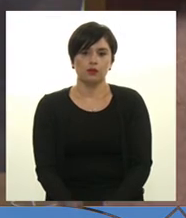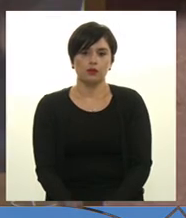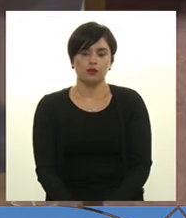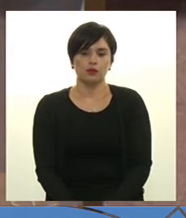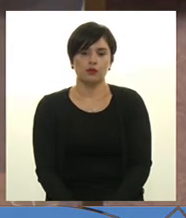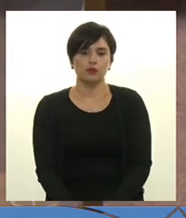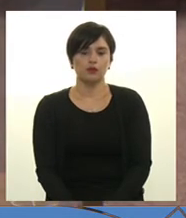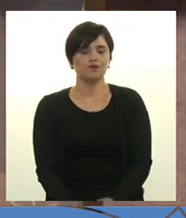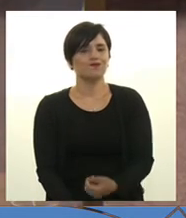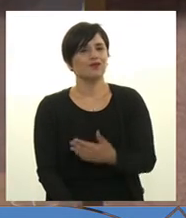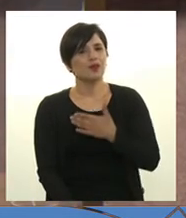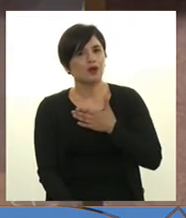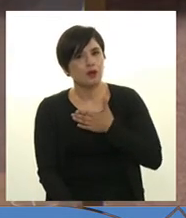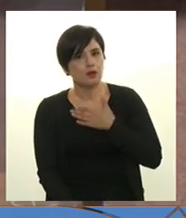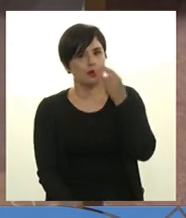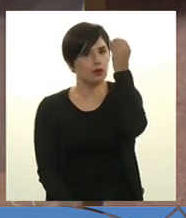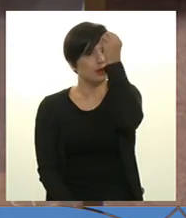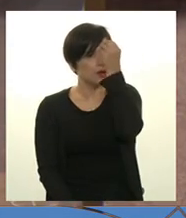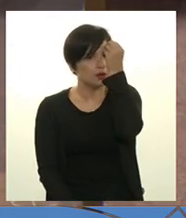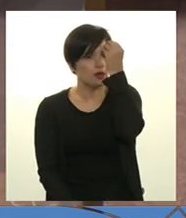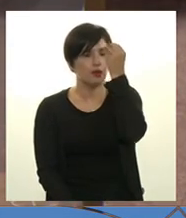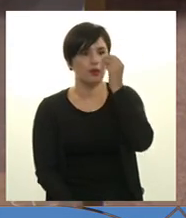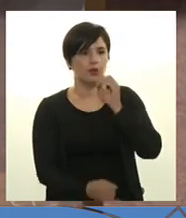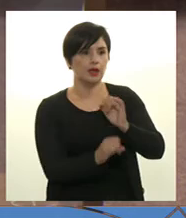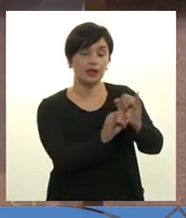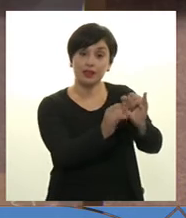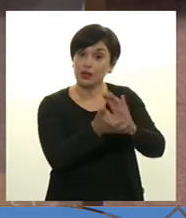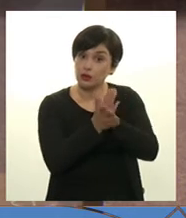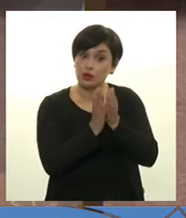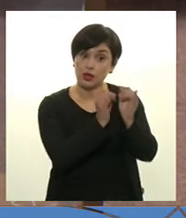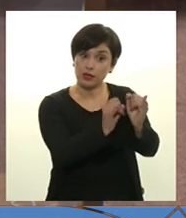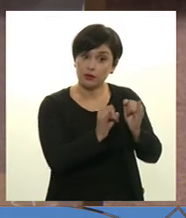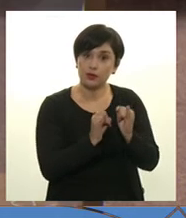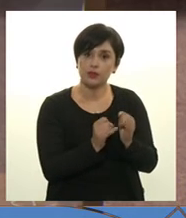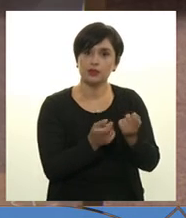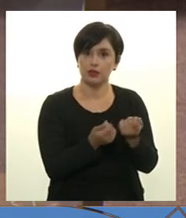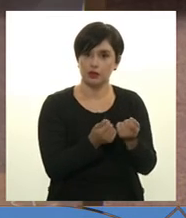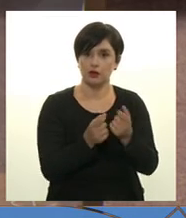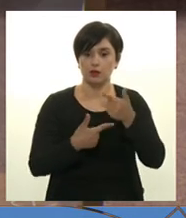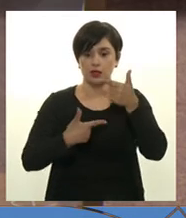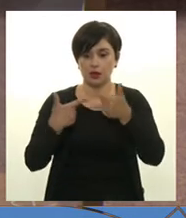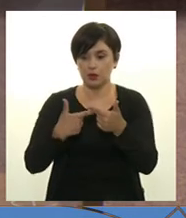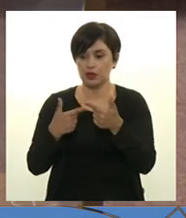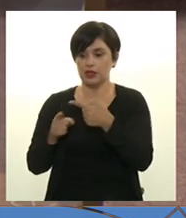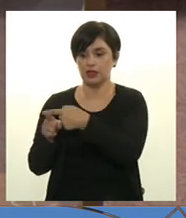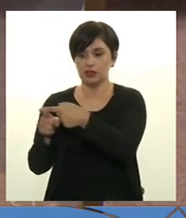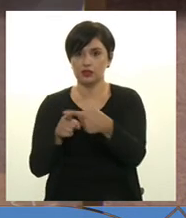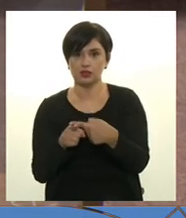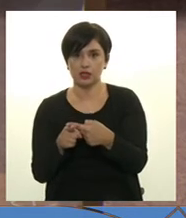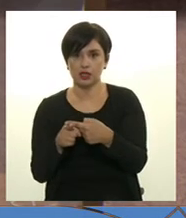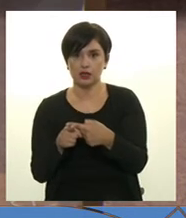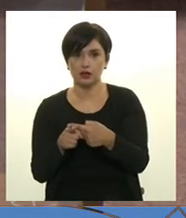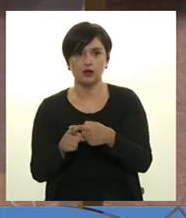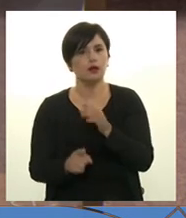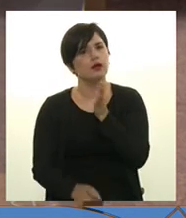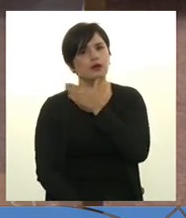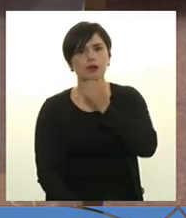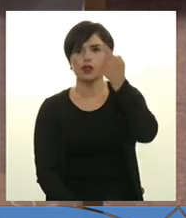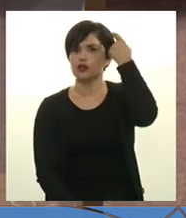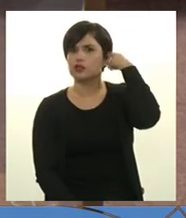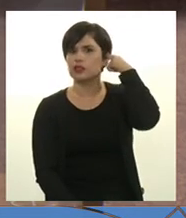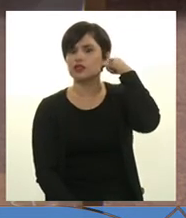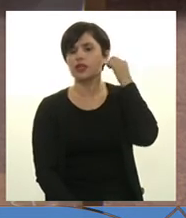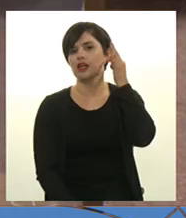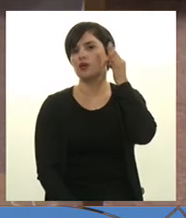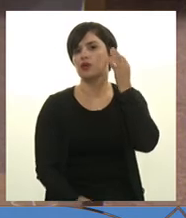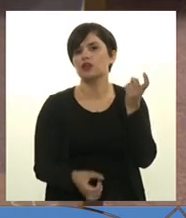lo que me inquieta es que pese a toda la información económica política y social que existe no hay conciencia de que las mujeres somos parte de la sociedad y